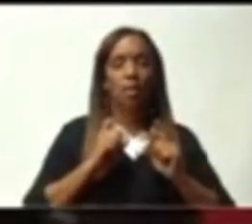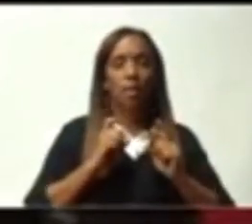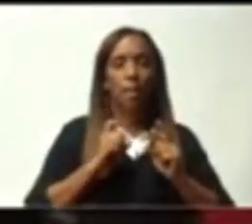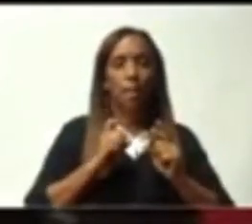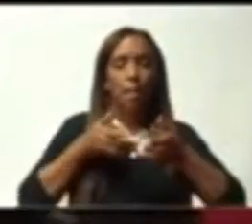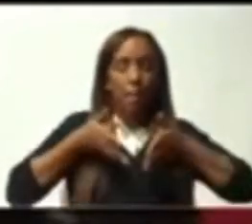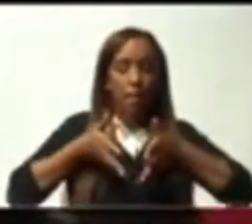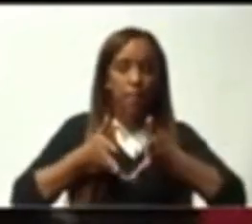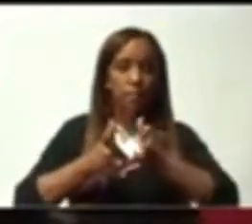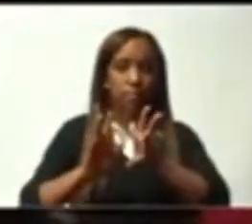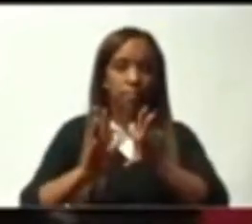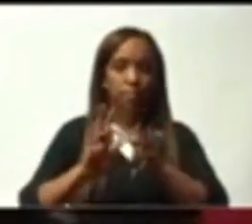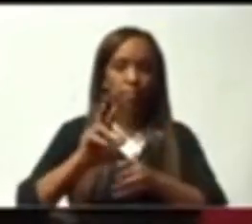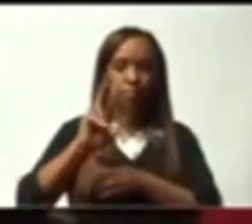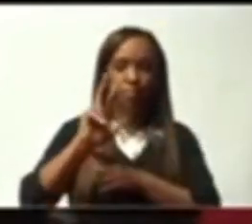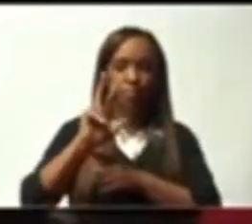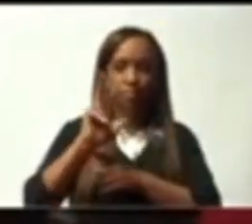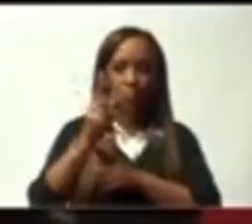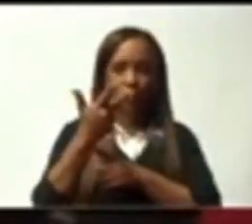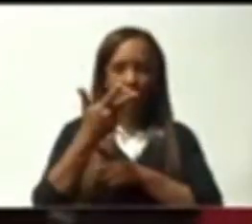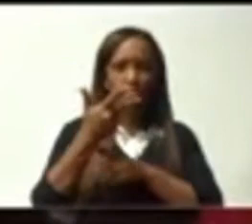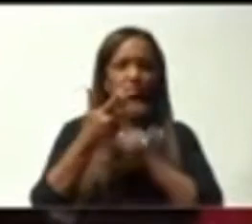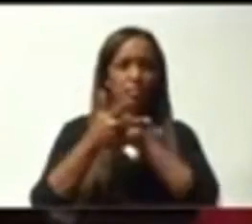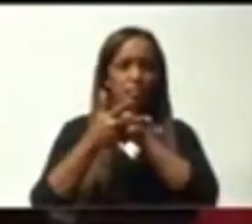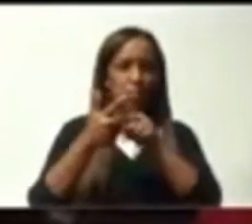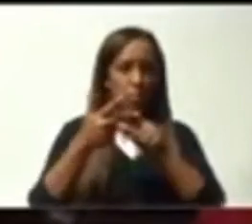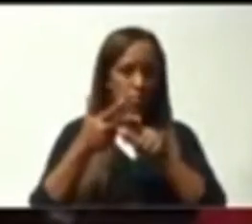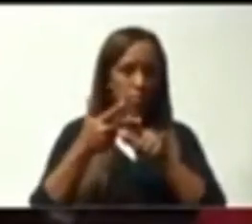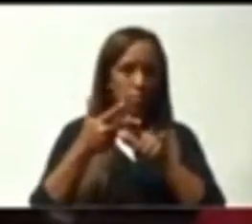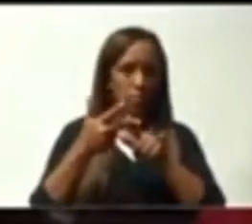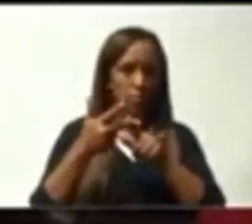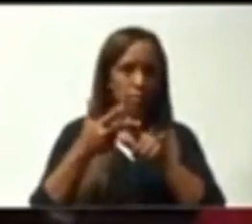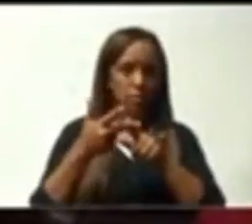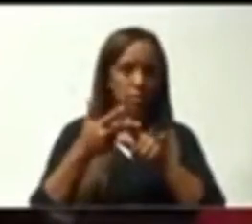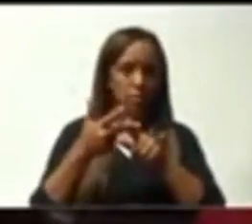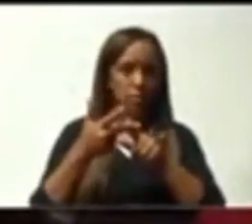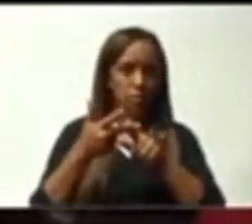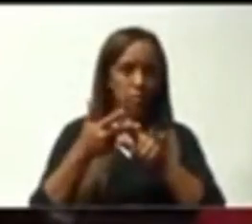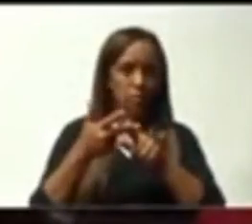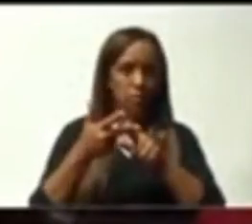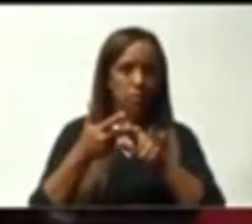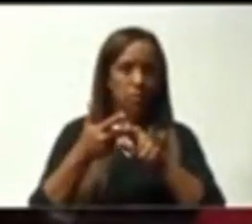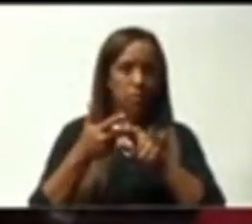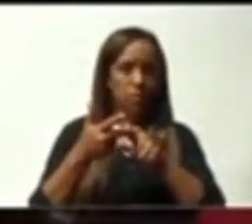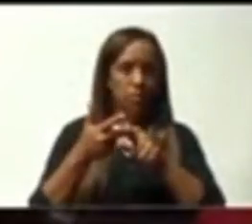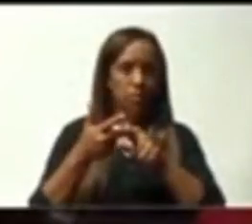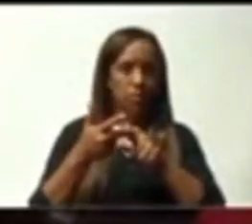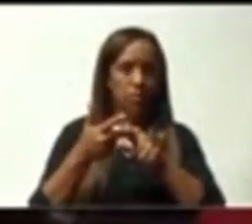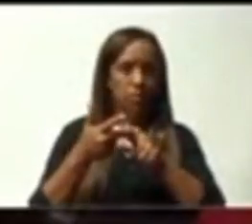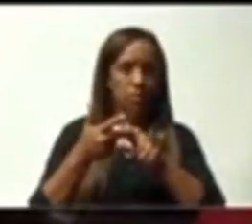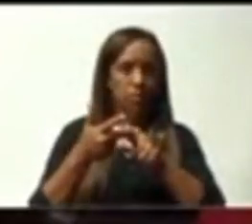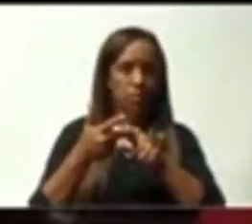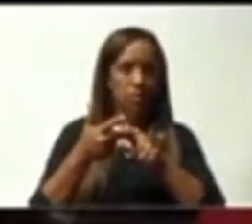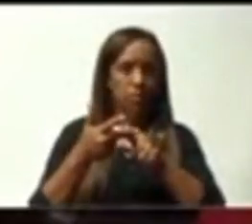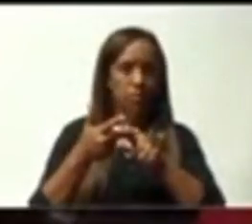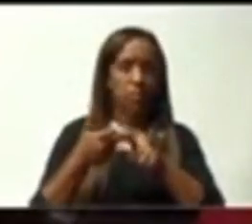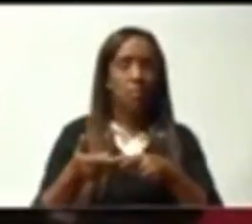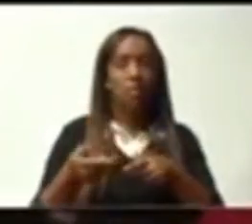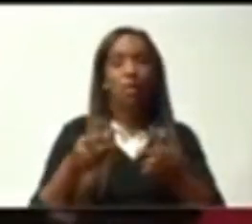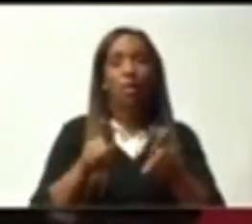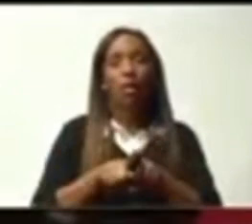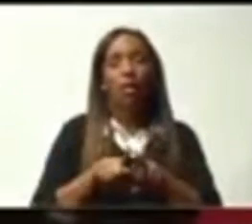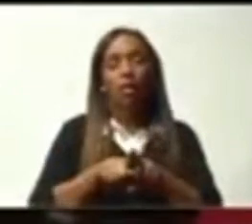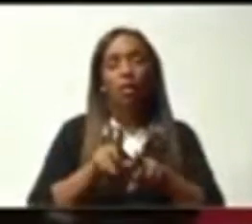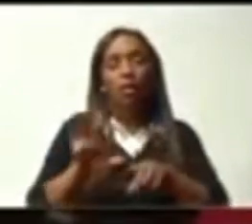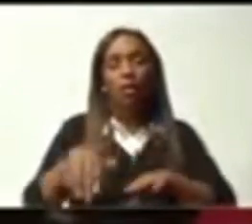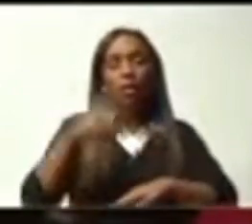como procedimiento en lo que está ahora en la oficina. Nada, la discrecionalidad del director. Pero también establece un procedimiento para la